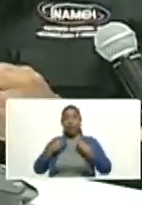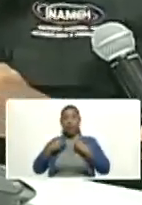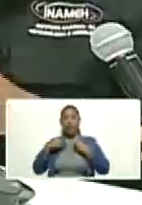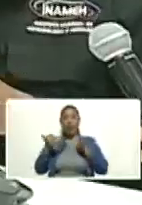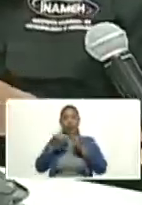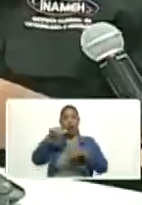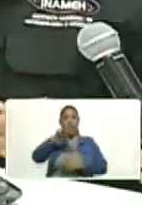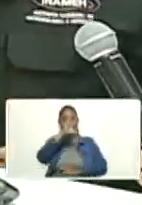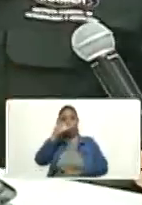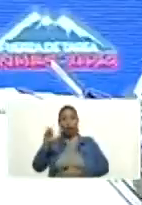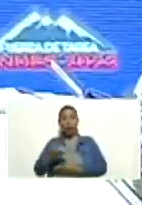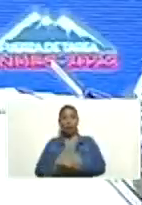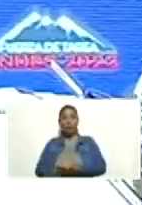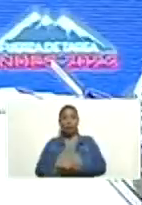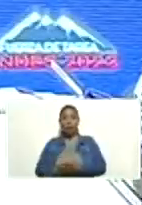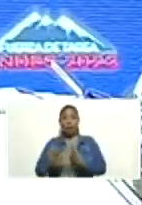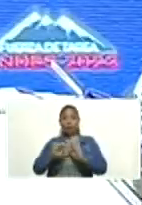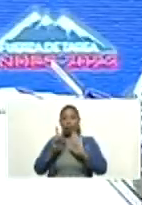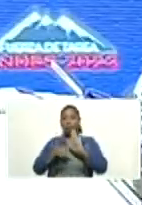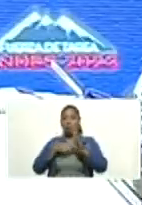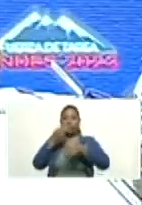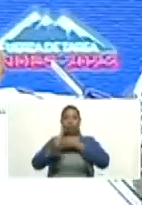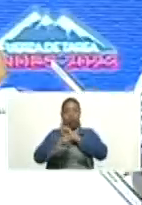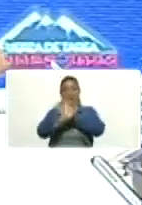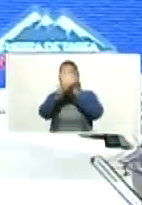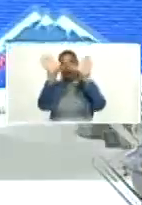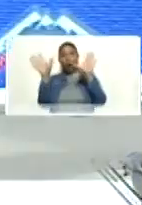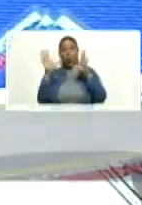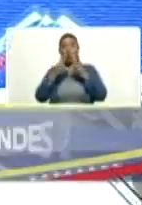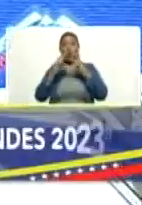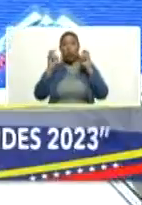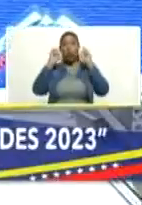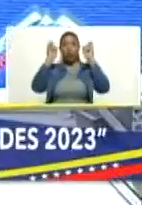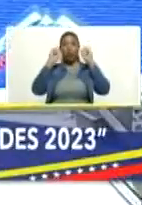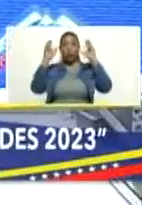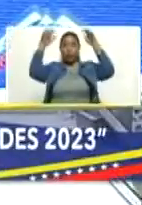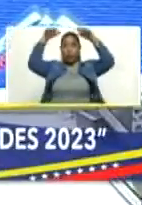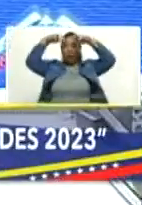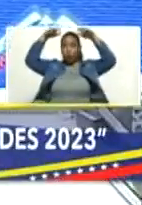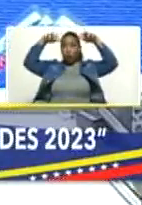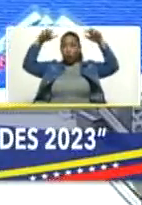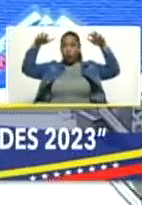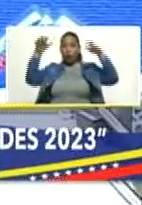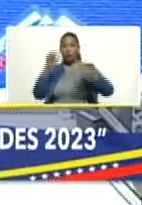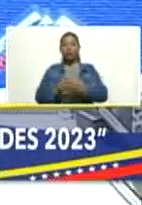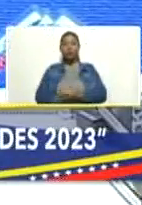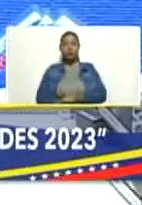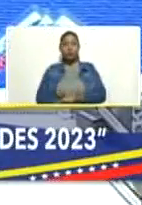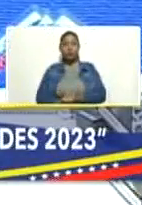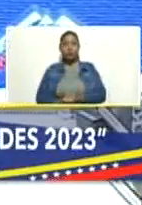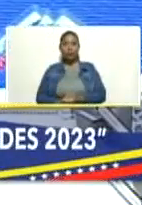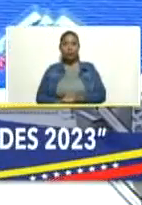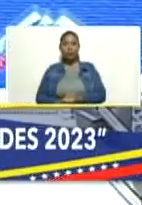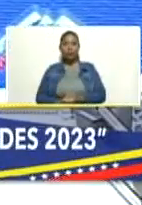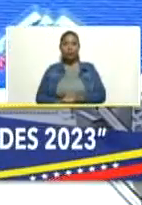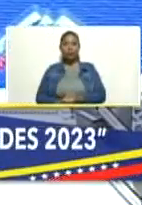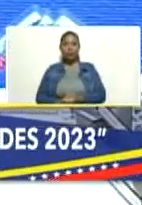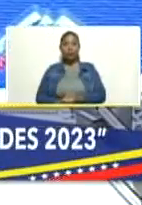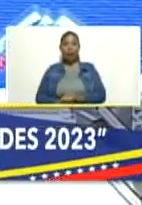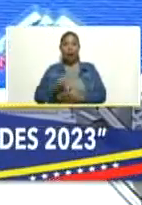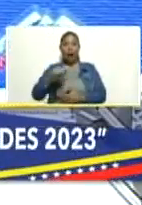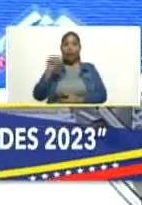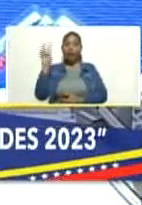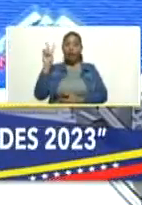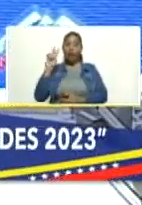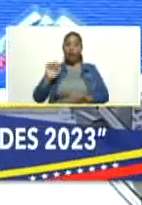una explicación bien completa de todas las temporadas de lluvia que empiezan en Venezuela,